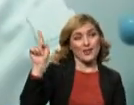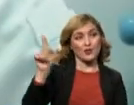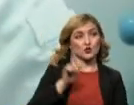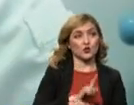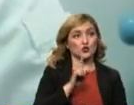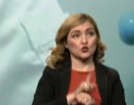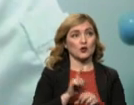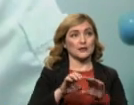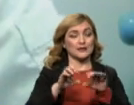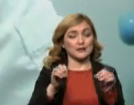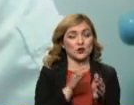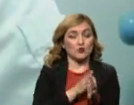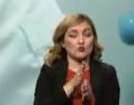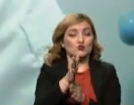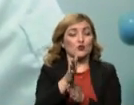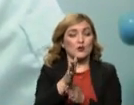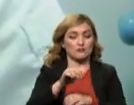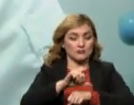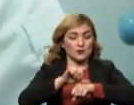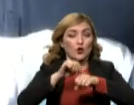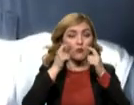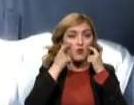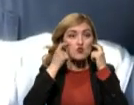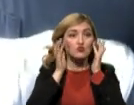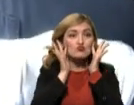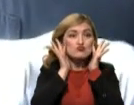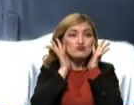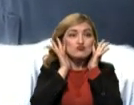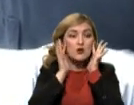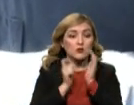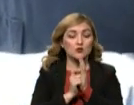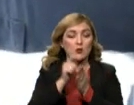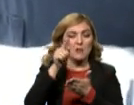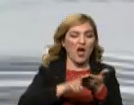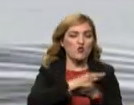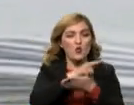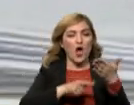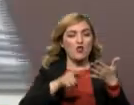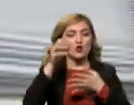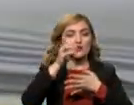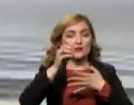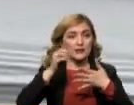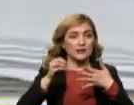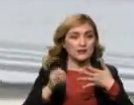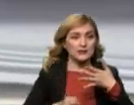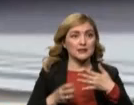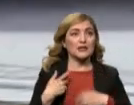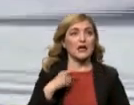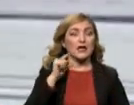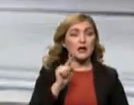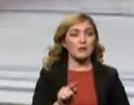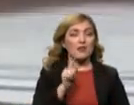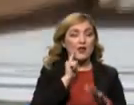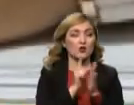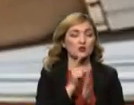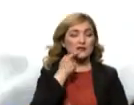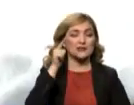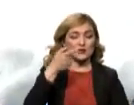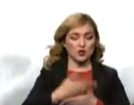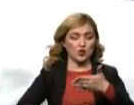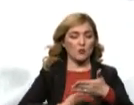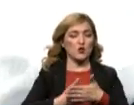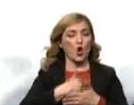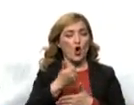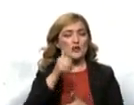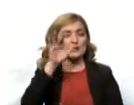médicos cuyo título de especialidad en cirugía estética fue anulado por la CENESID. Luego de varias denuncias que señalan que ese documento y